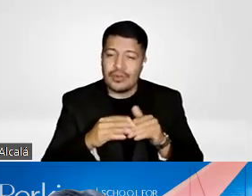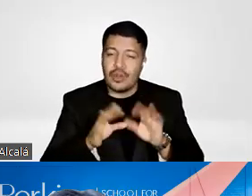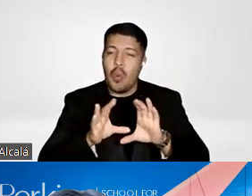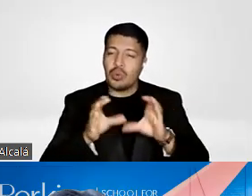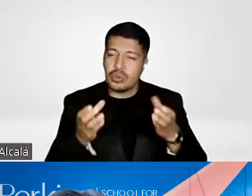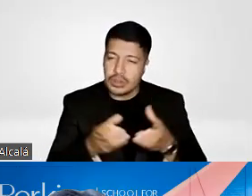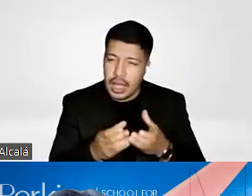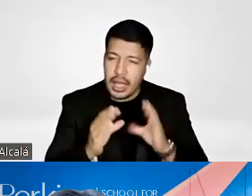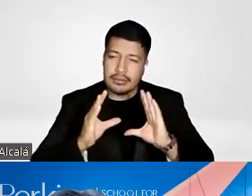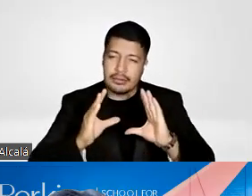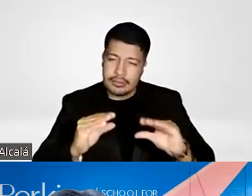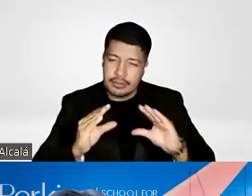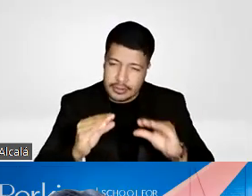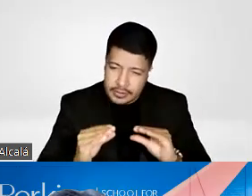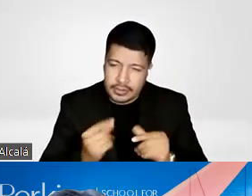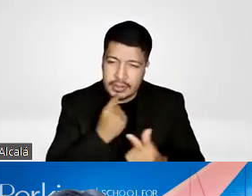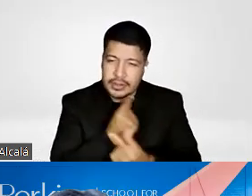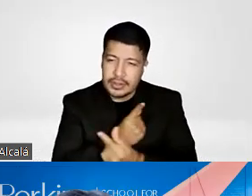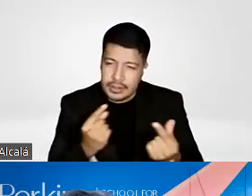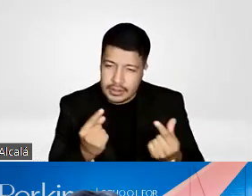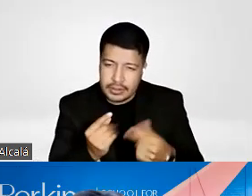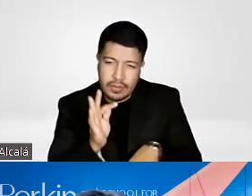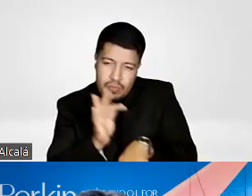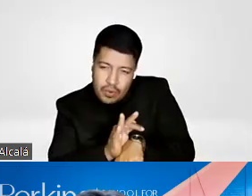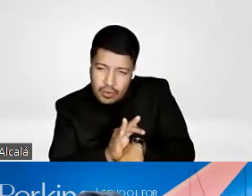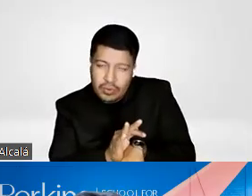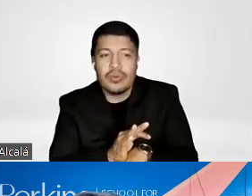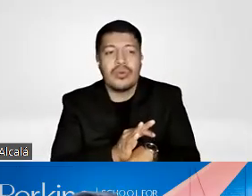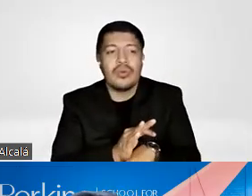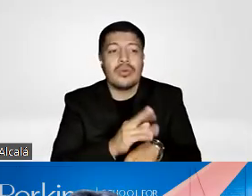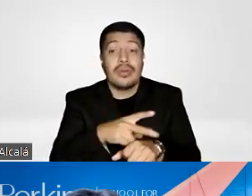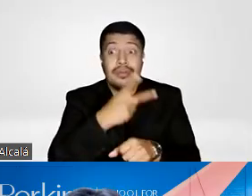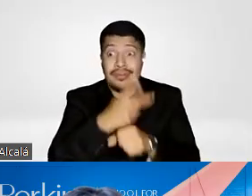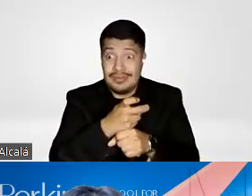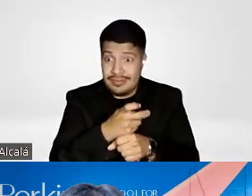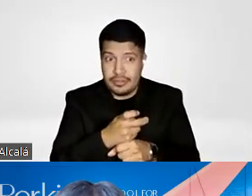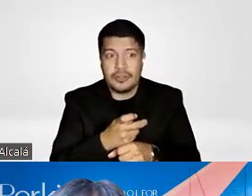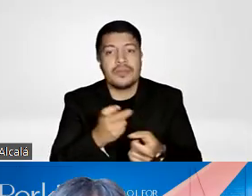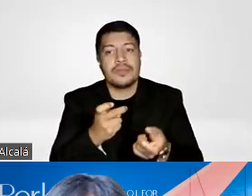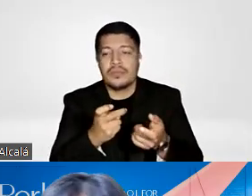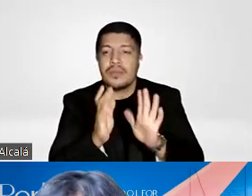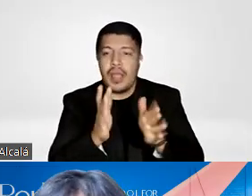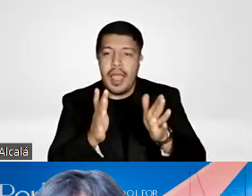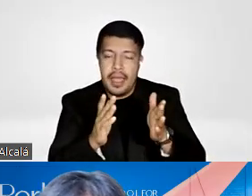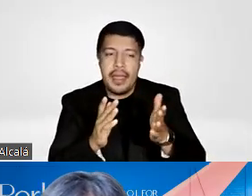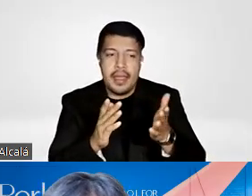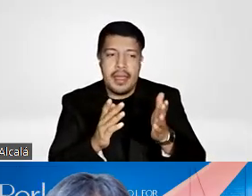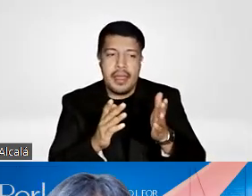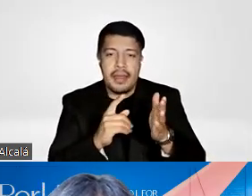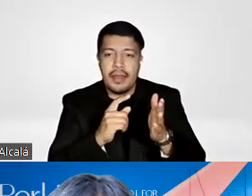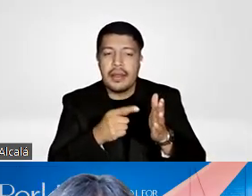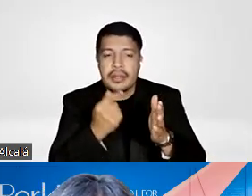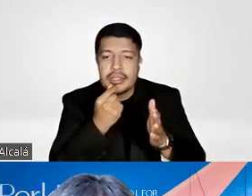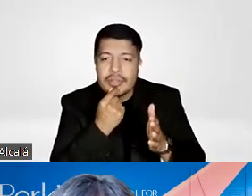a la infancia. Ya en el nivel secundario actuamos en detección, tamizajes, en diagnósticos oportunos y